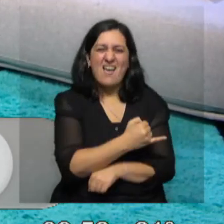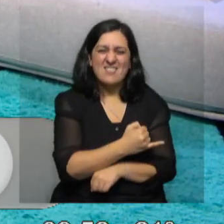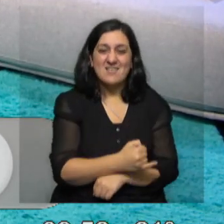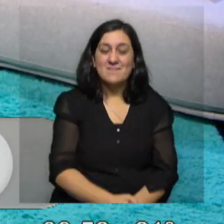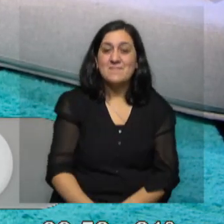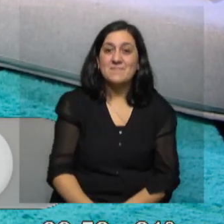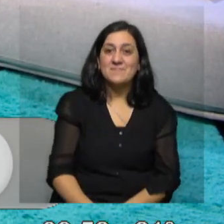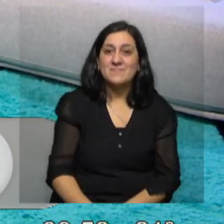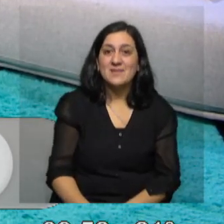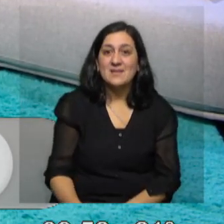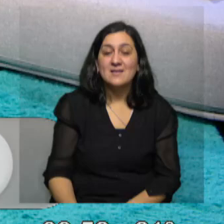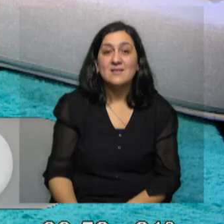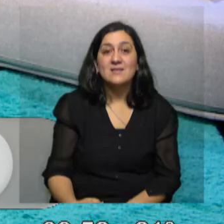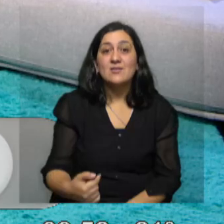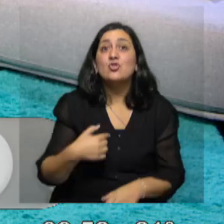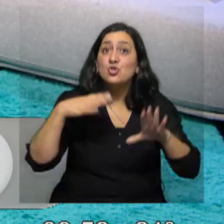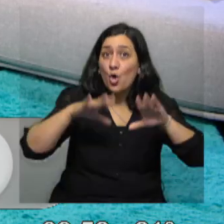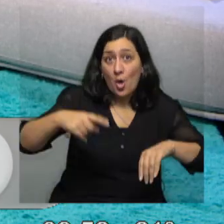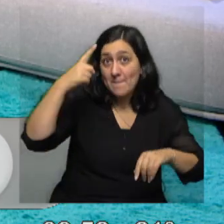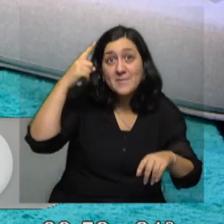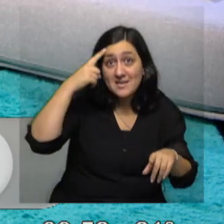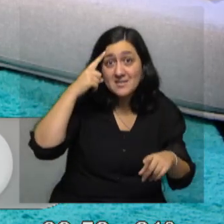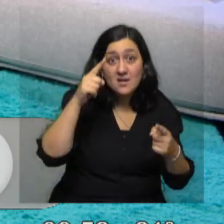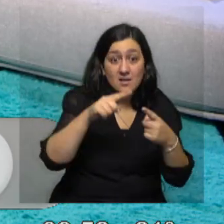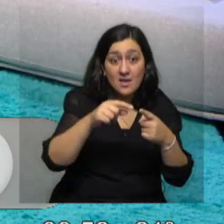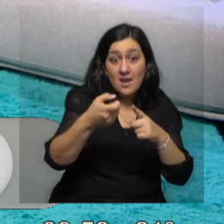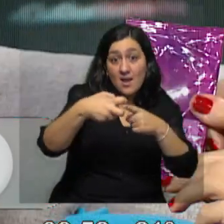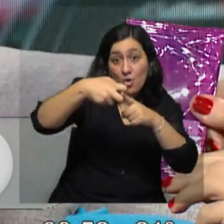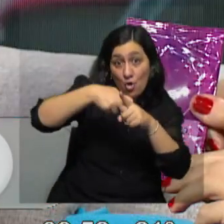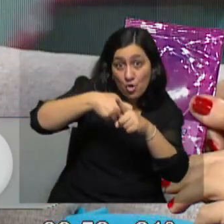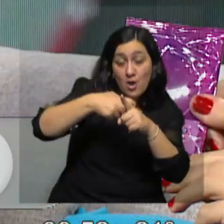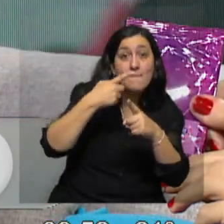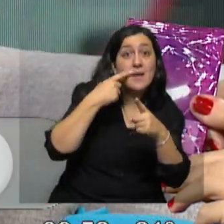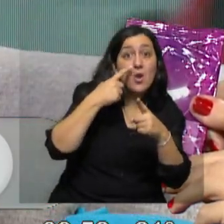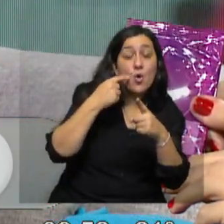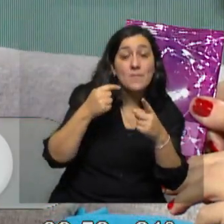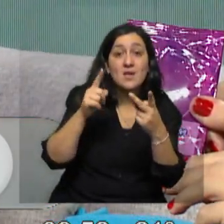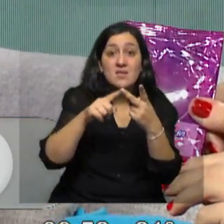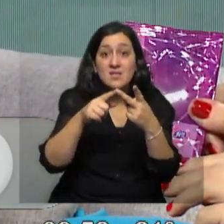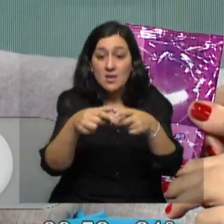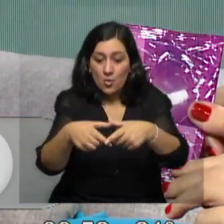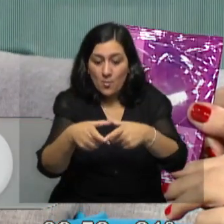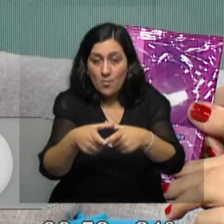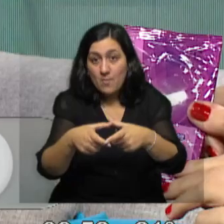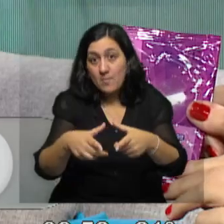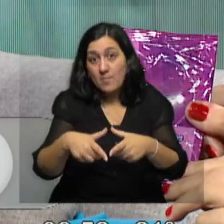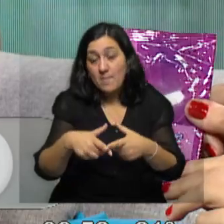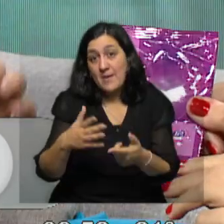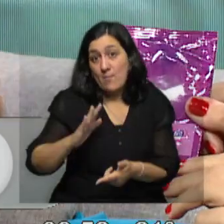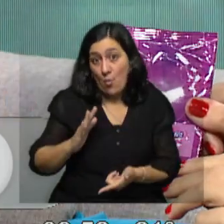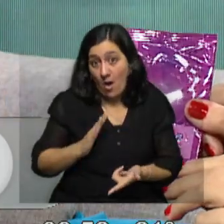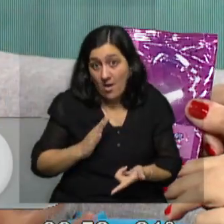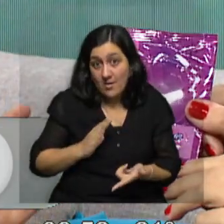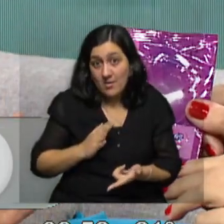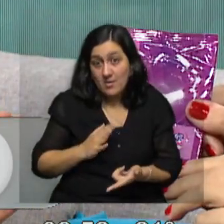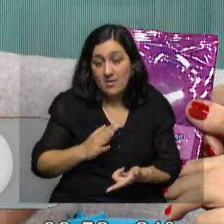mis compañeros, ahí claro. Está. Y lo que todo el mundo, inclusive lo que es la jerga médica que no está como formada en educación sexual.